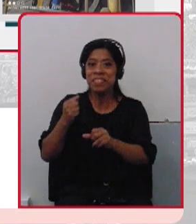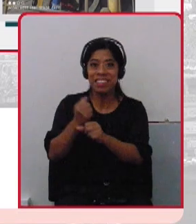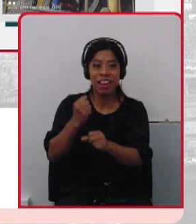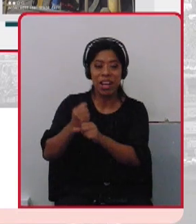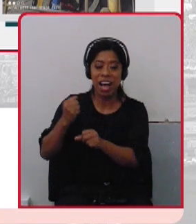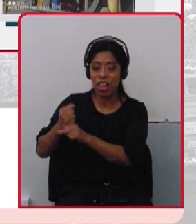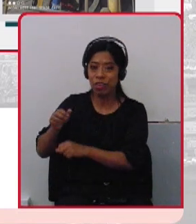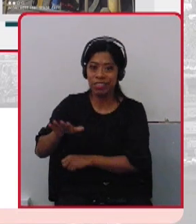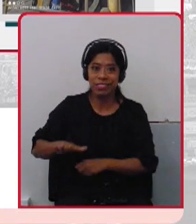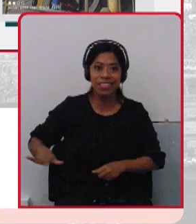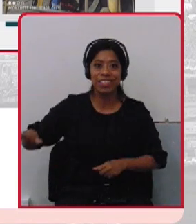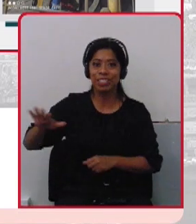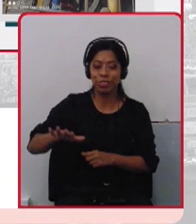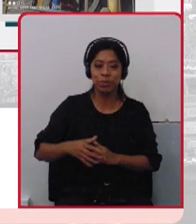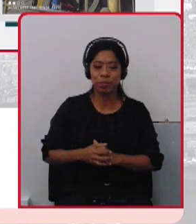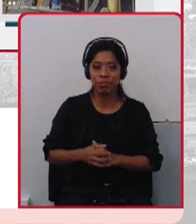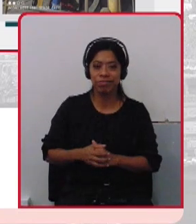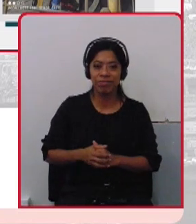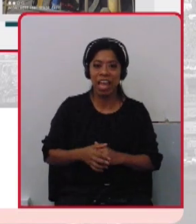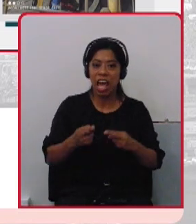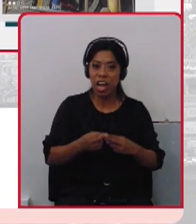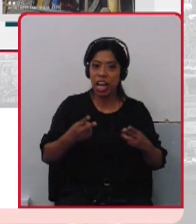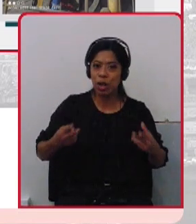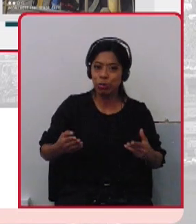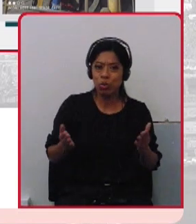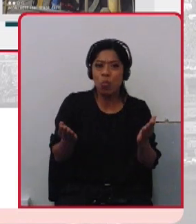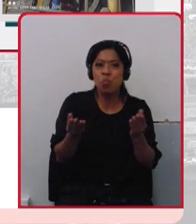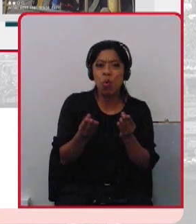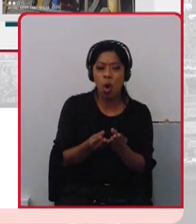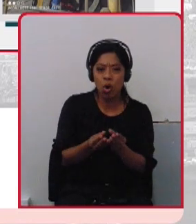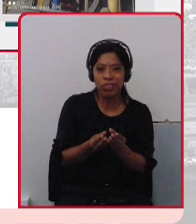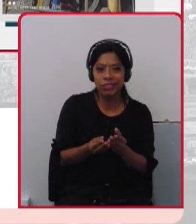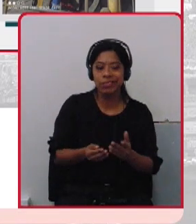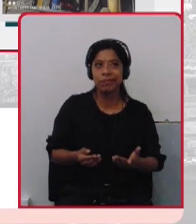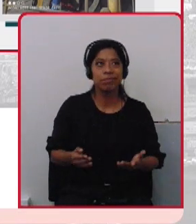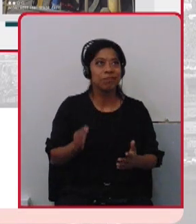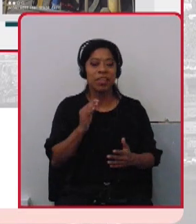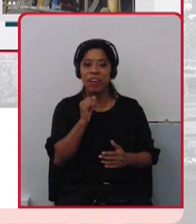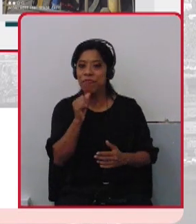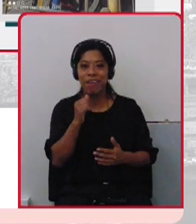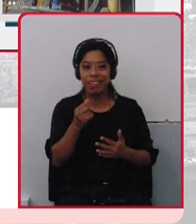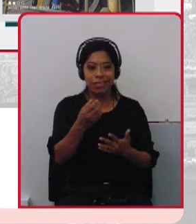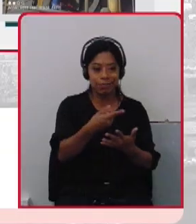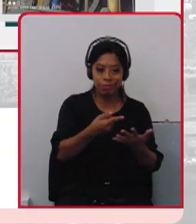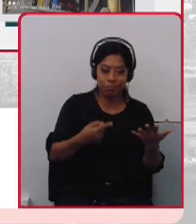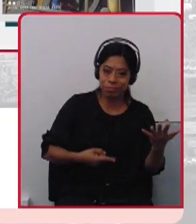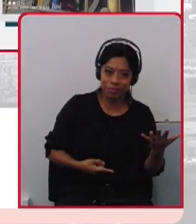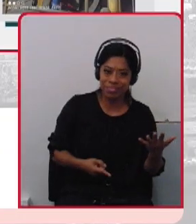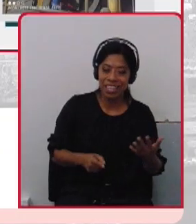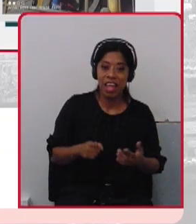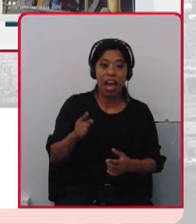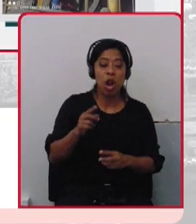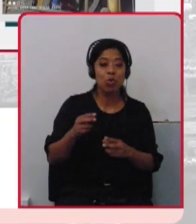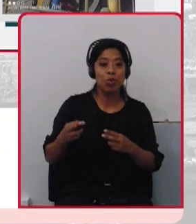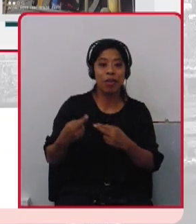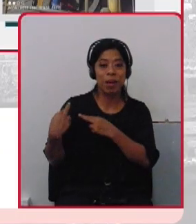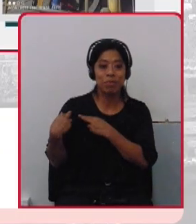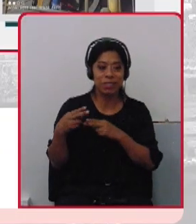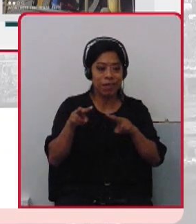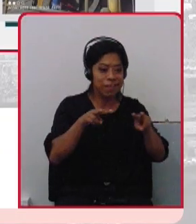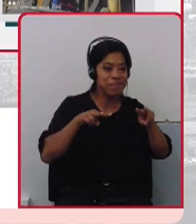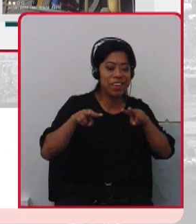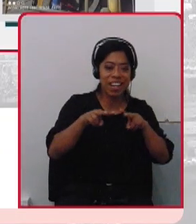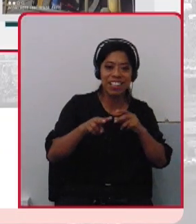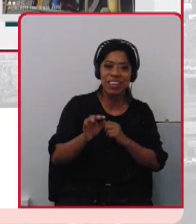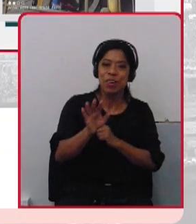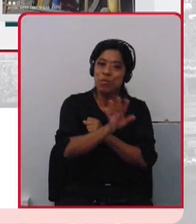en campo. Los recursos son limitados, ¿no? Por ejemplo, no tenemos, si tuviéramos nosotros supervisores de seguridad como